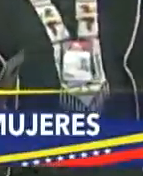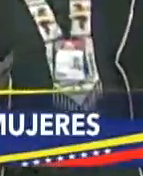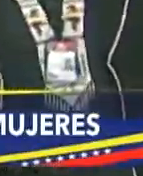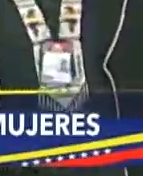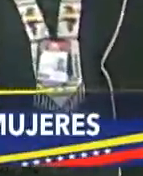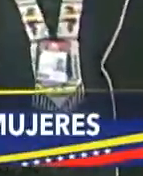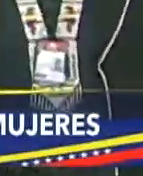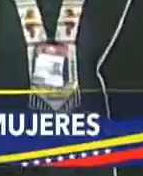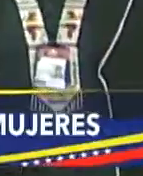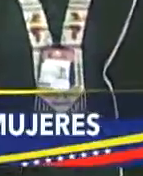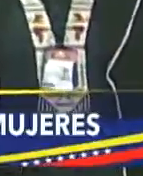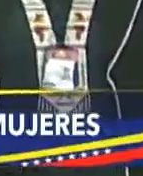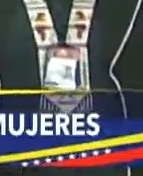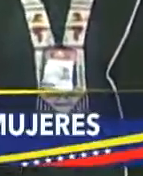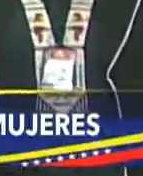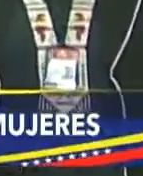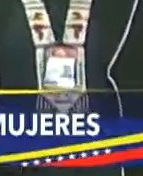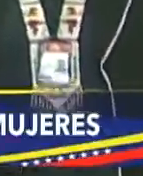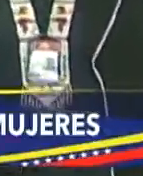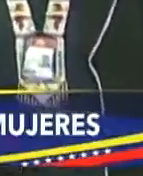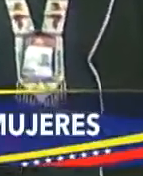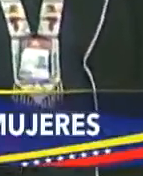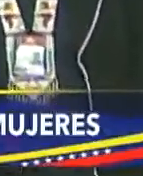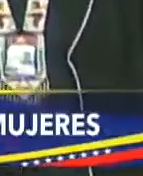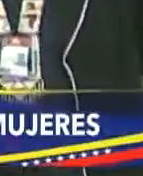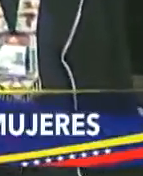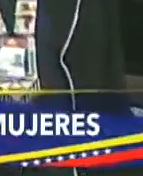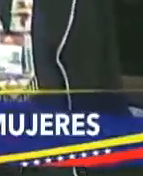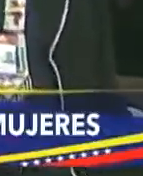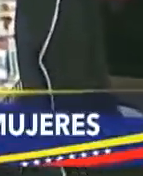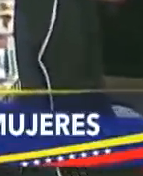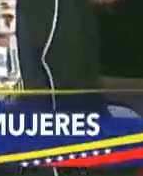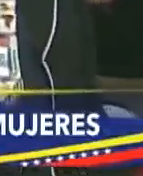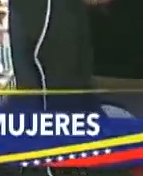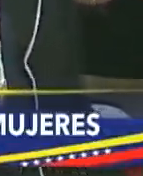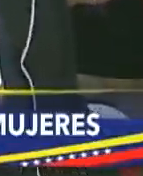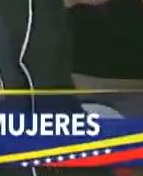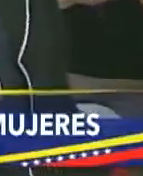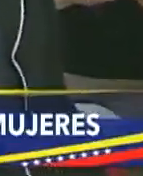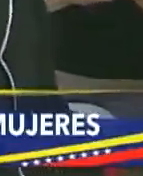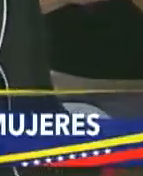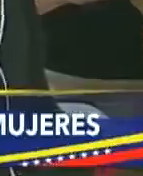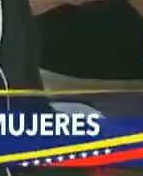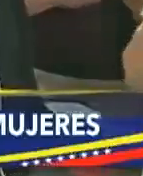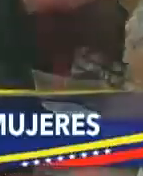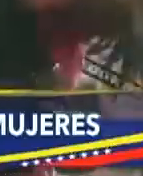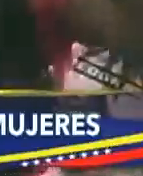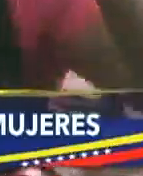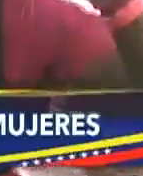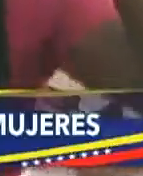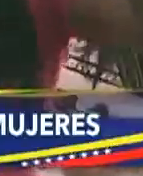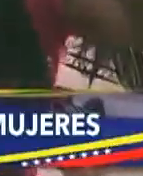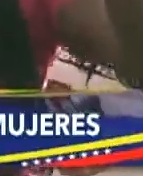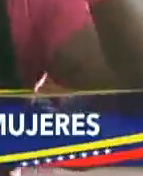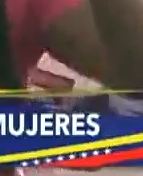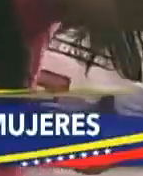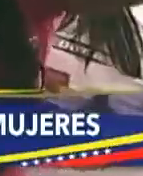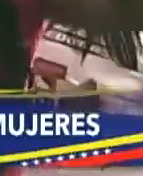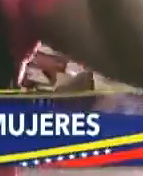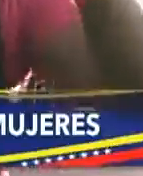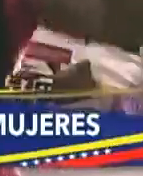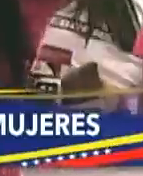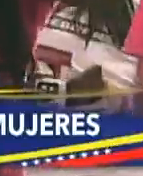y la ética revolucionaria que transversaliza todo lo que son estas 3R.net. Un ambiente de